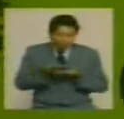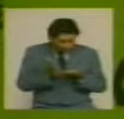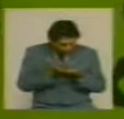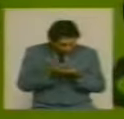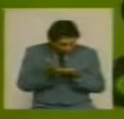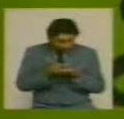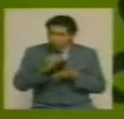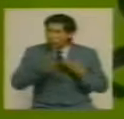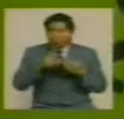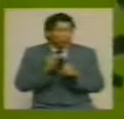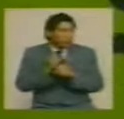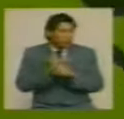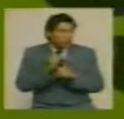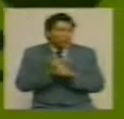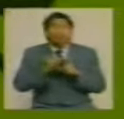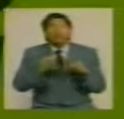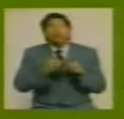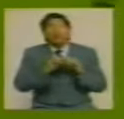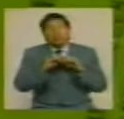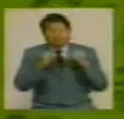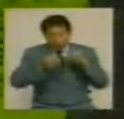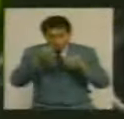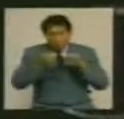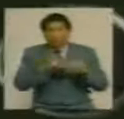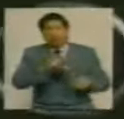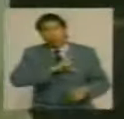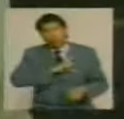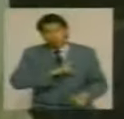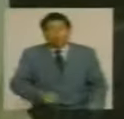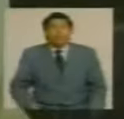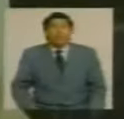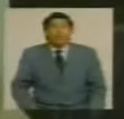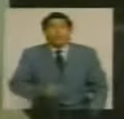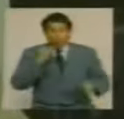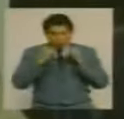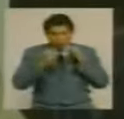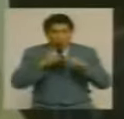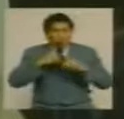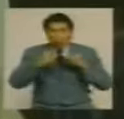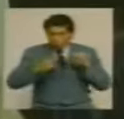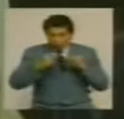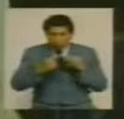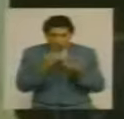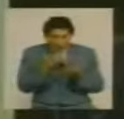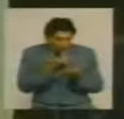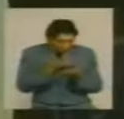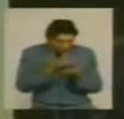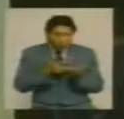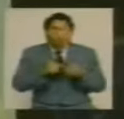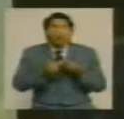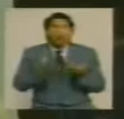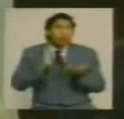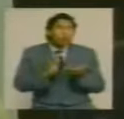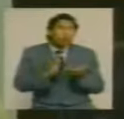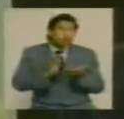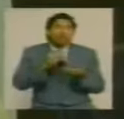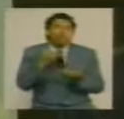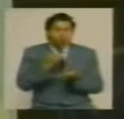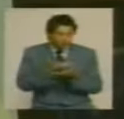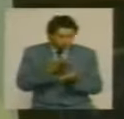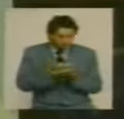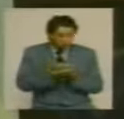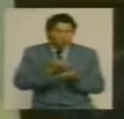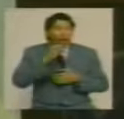Ministerio Público, órgano judicial y policía boliviana. Informe sobre la verificación de declaraciones juradas